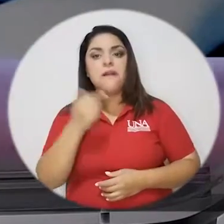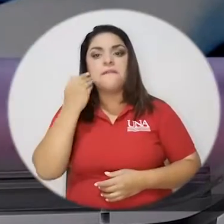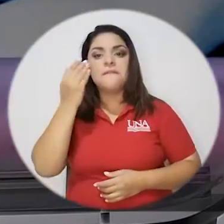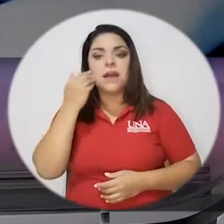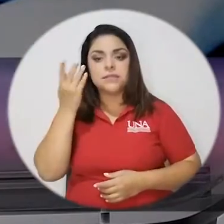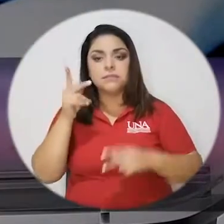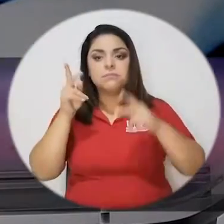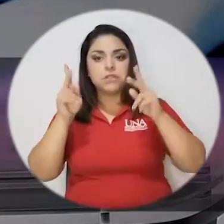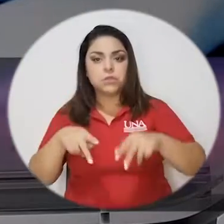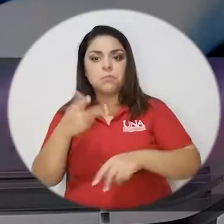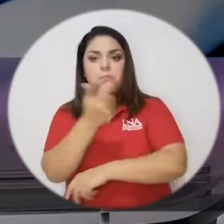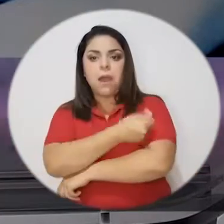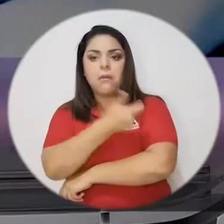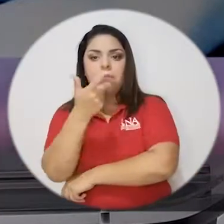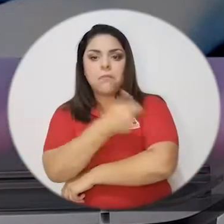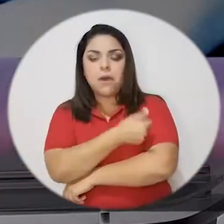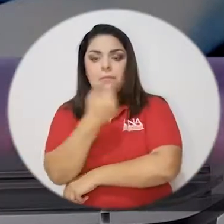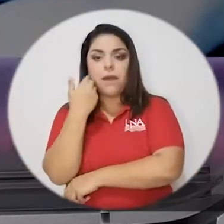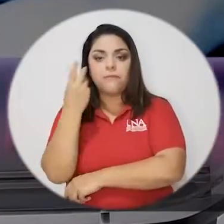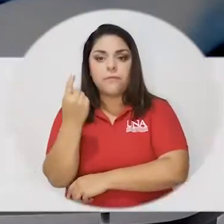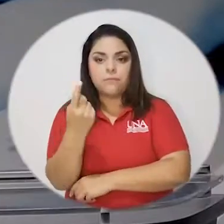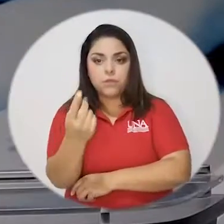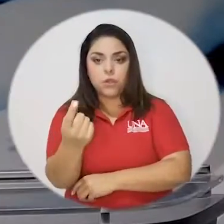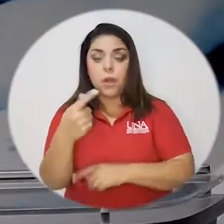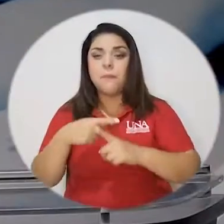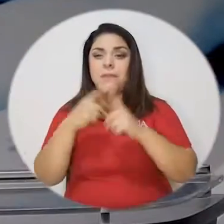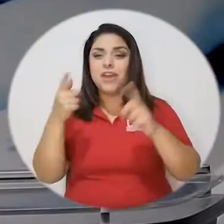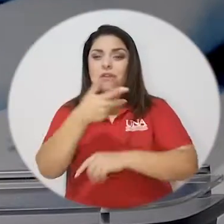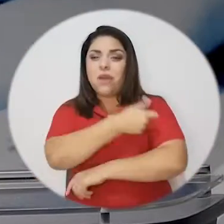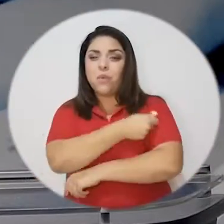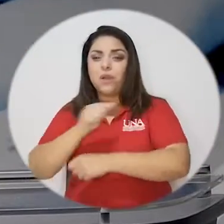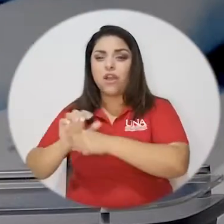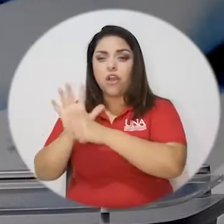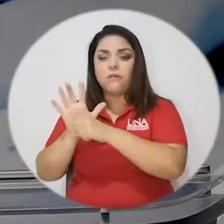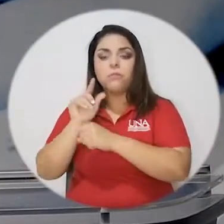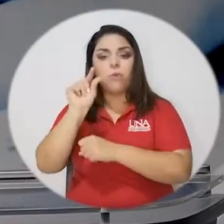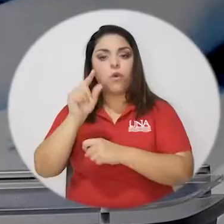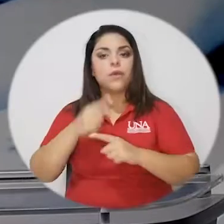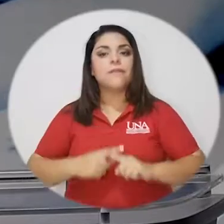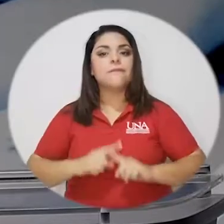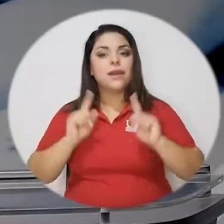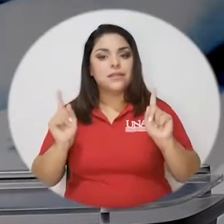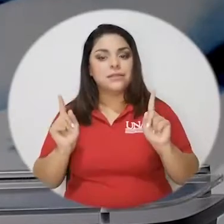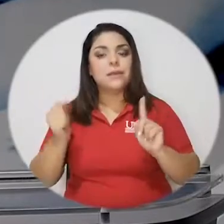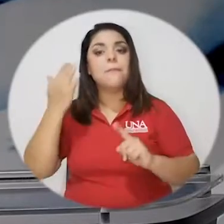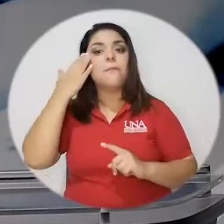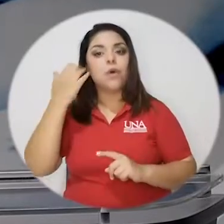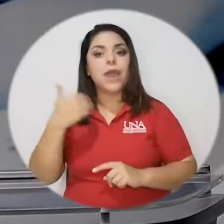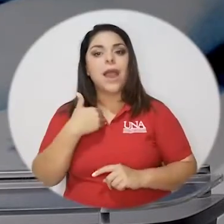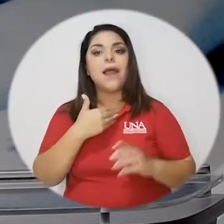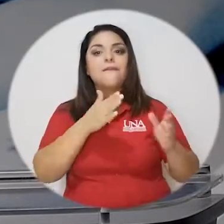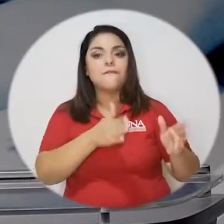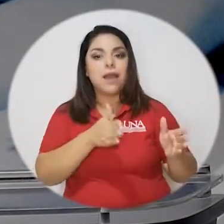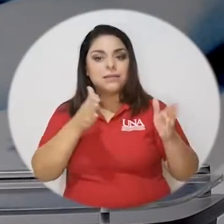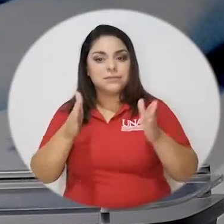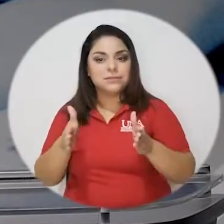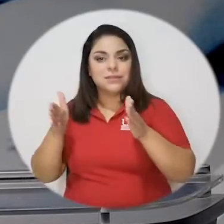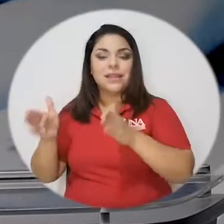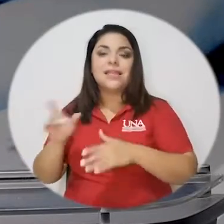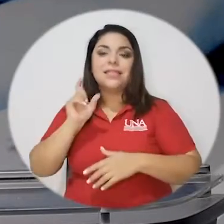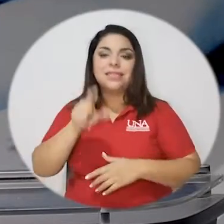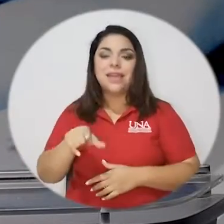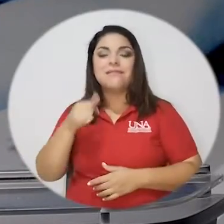Esta vacuna es un poco diferente porque tiene una manipulación y también porque en las primeras fases es una vacunación